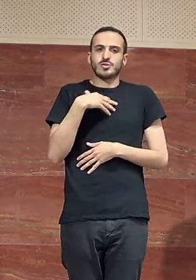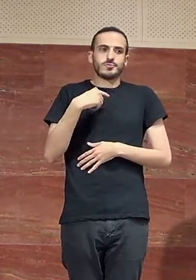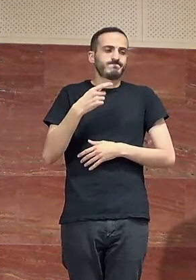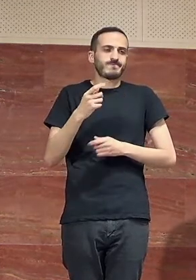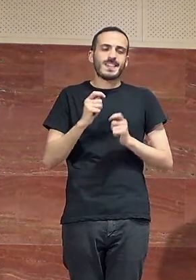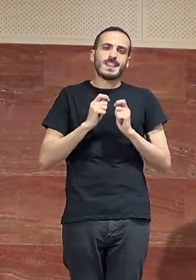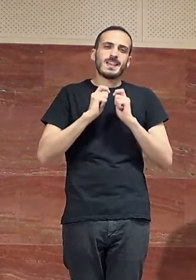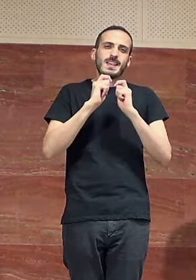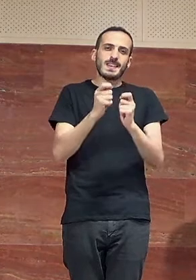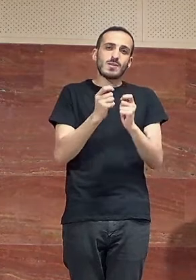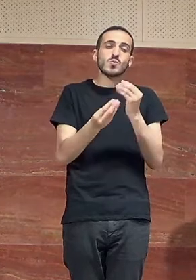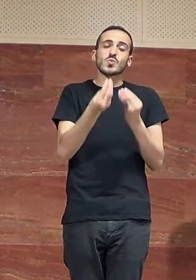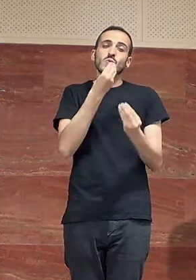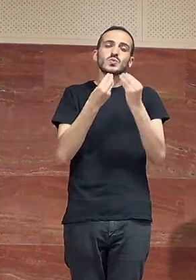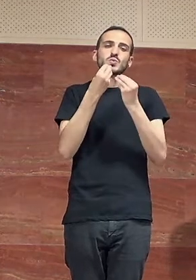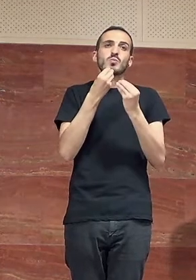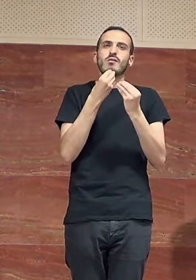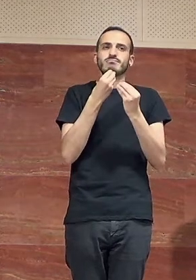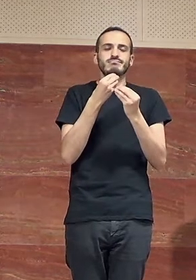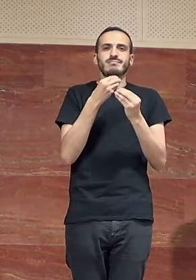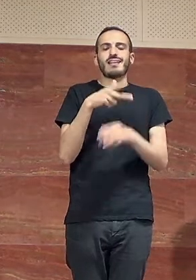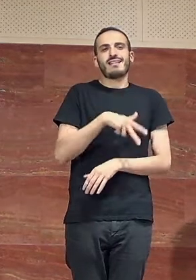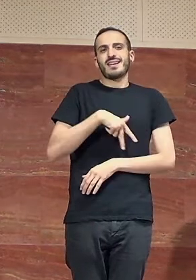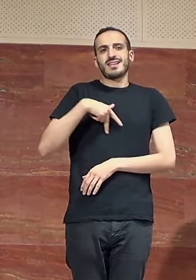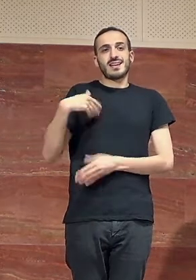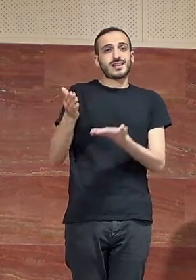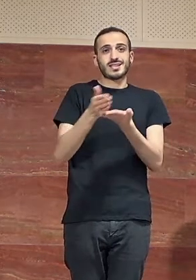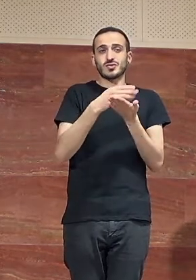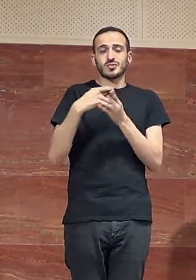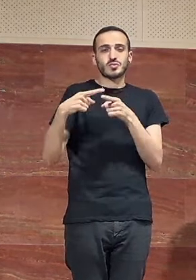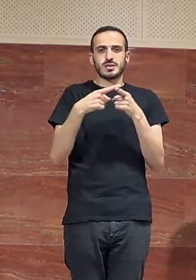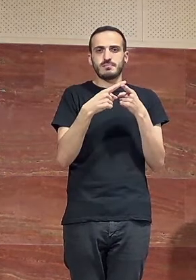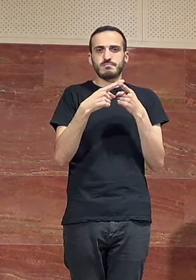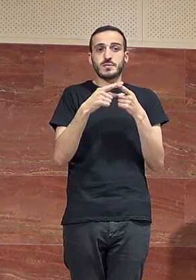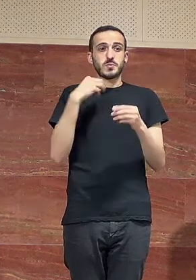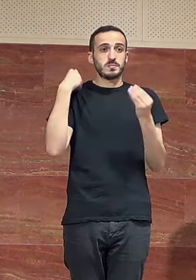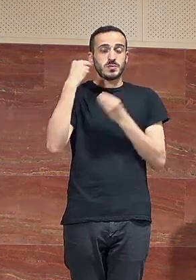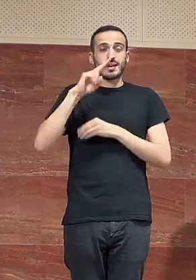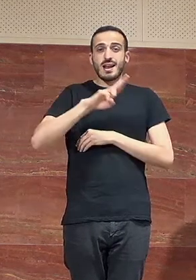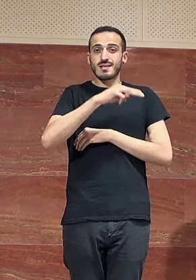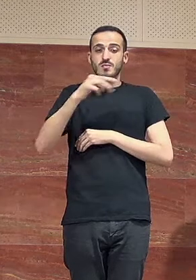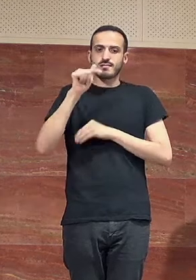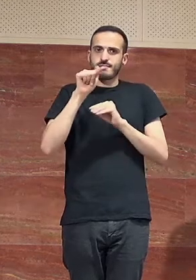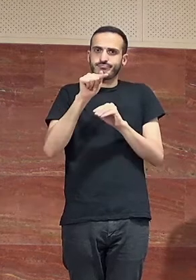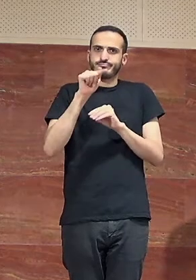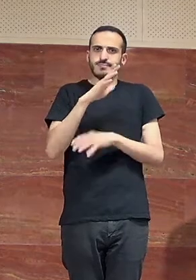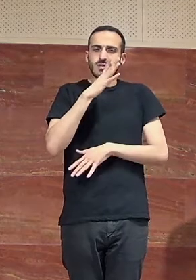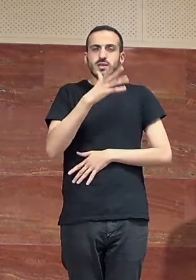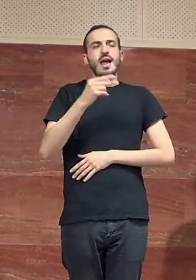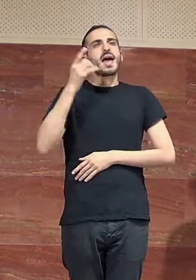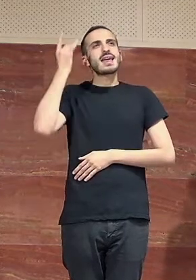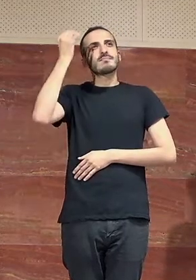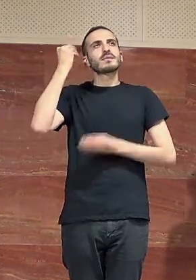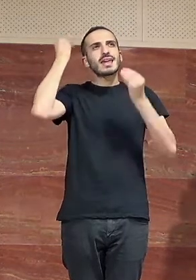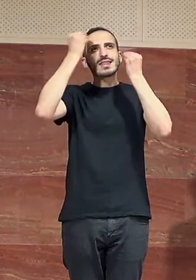mediante el consumo masivo. Quizá ahí esté la respuesta de por qué hay una ideología que hace o que impide